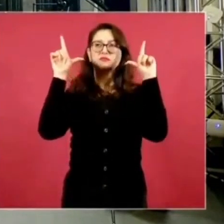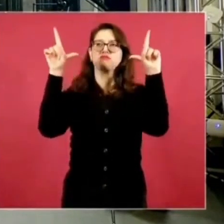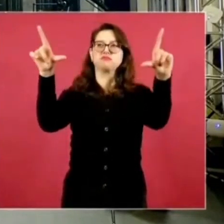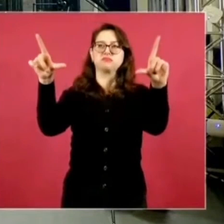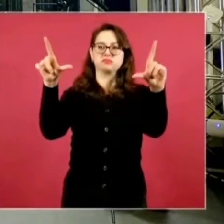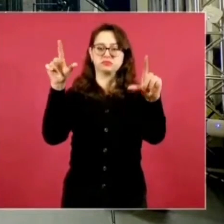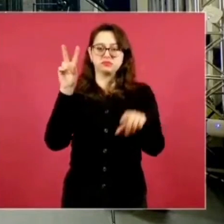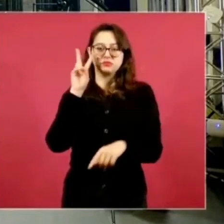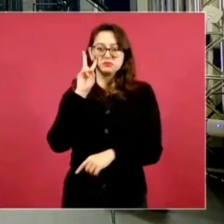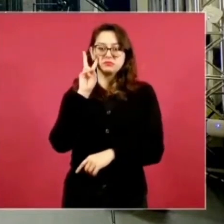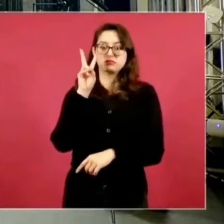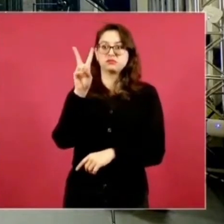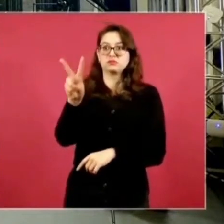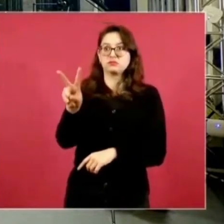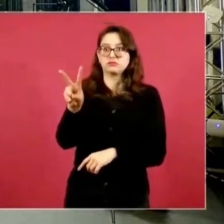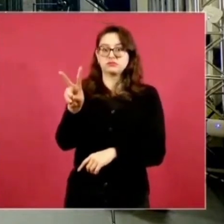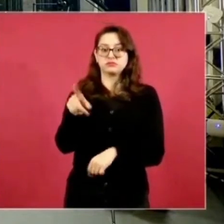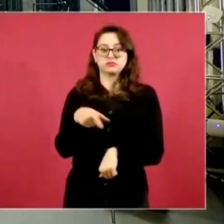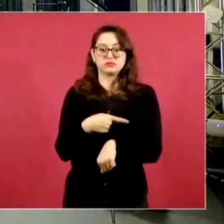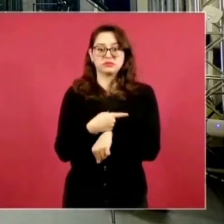entonces medía por segundo.